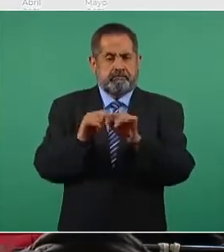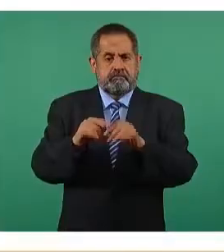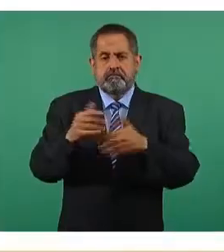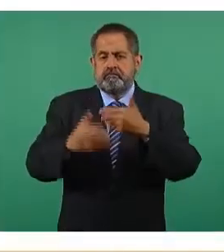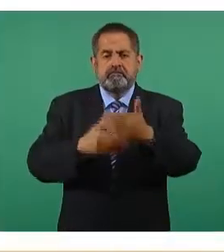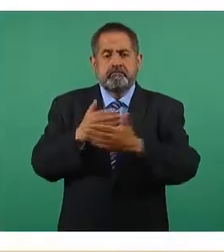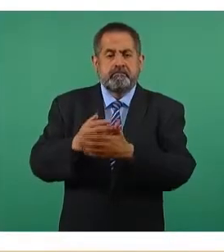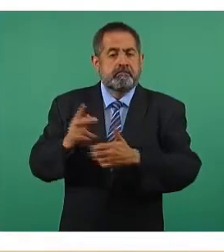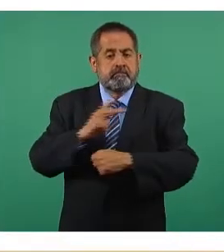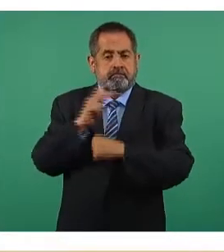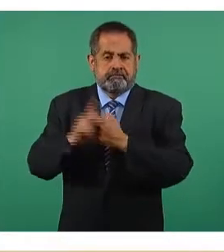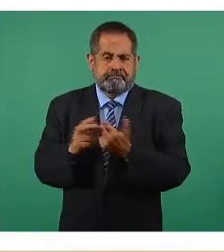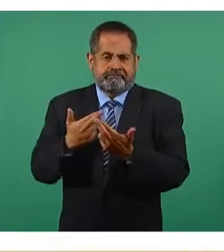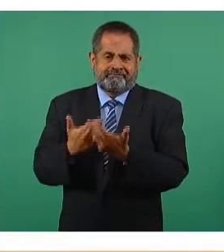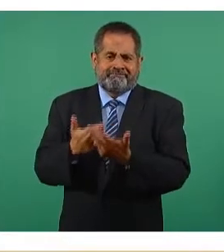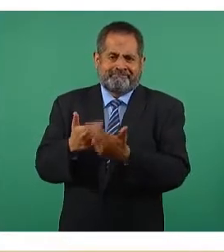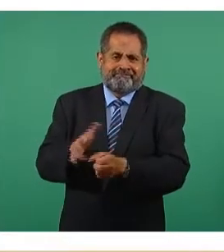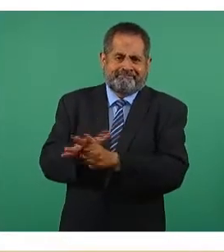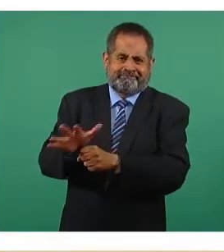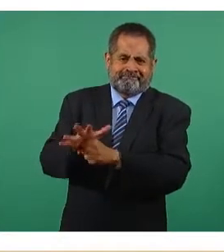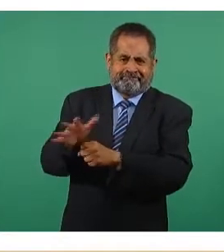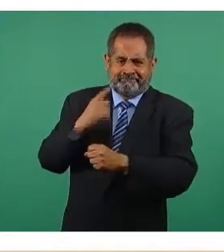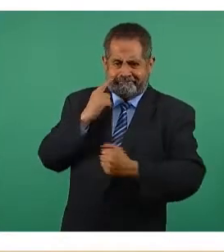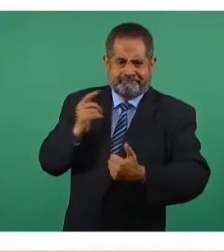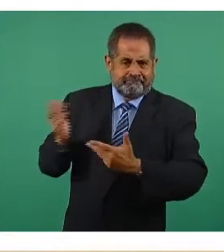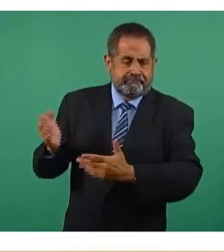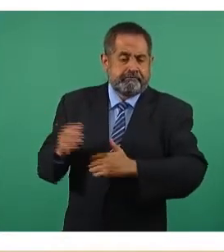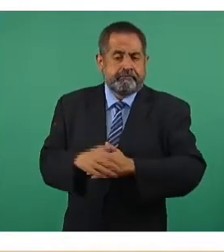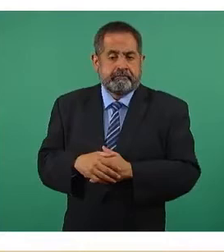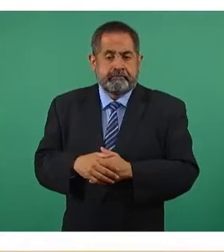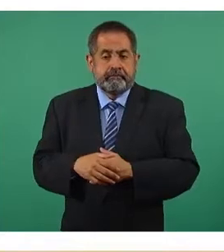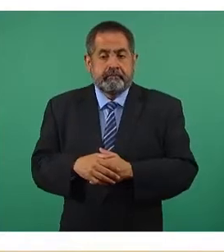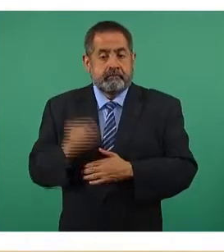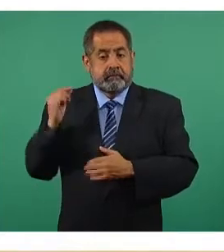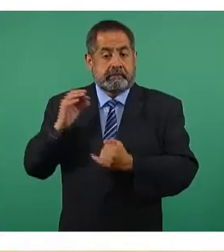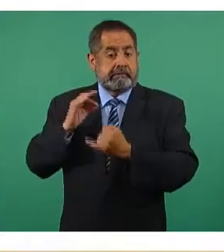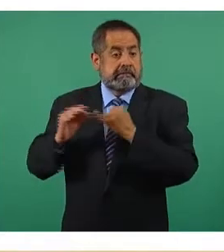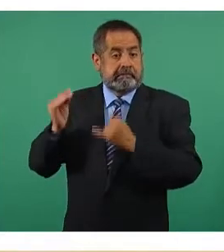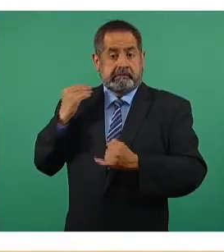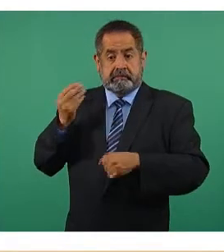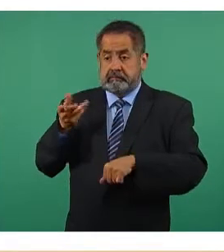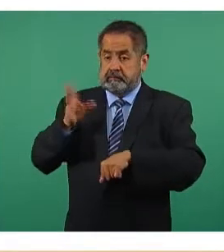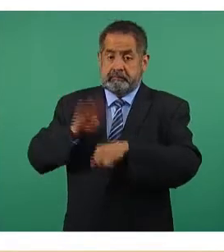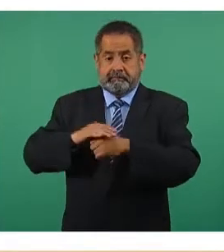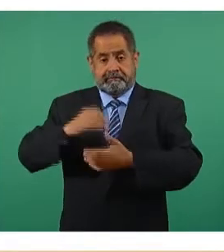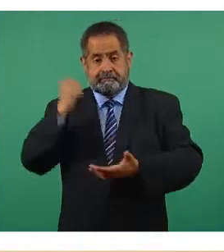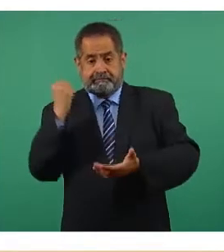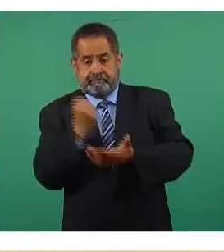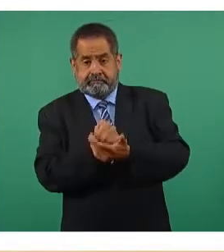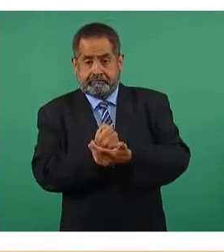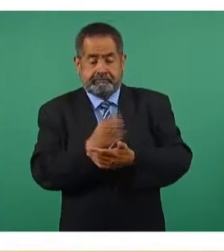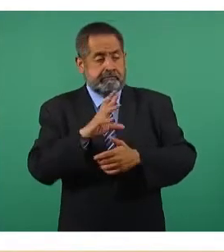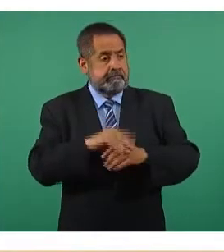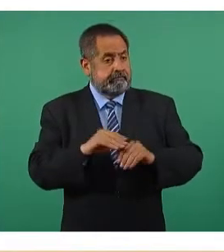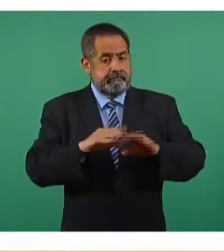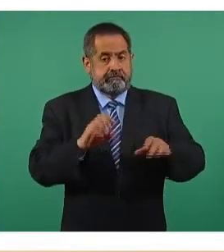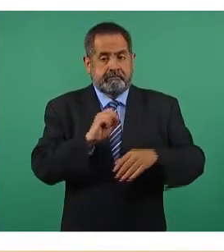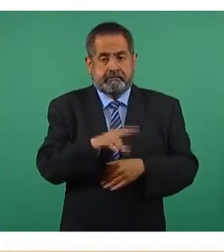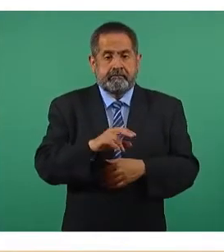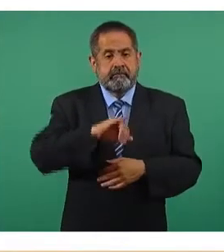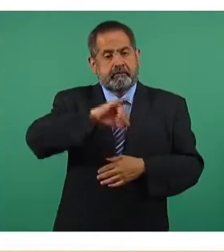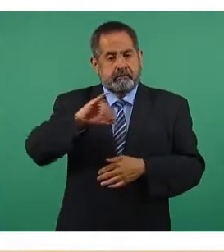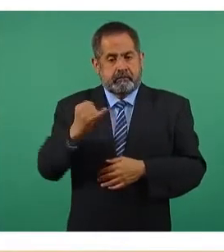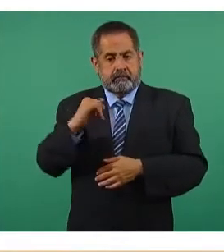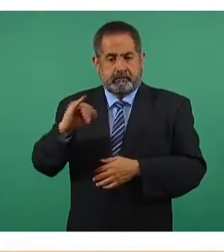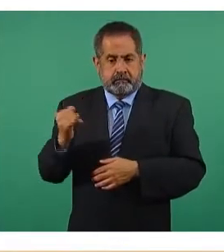uno de los países que tiene un portafolio más amplio. La última que se aprobó por COFEPRIS es Johnson &